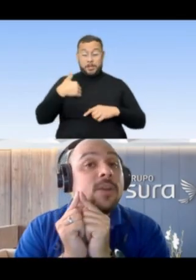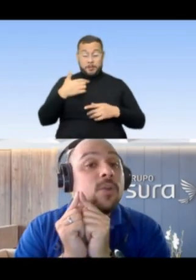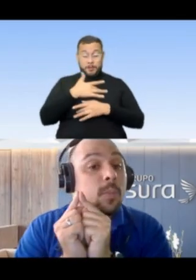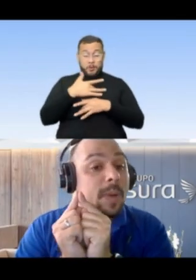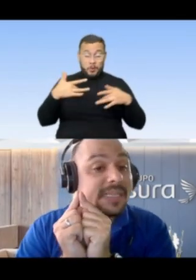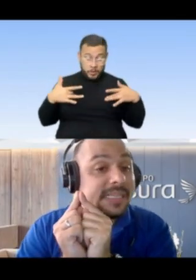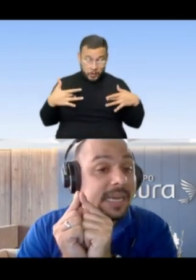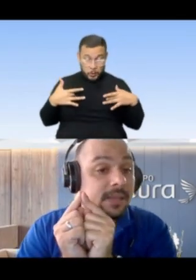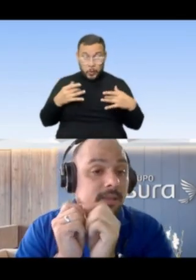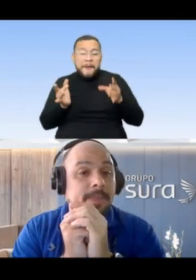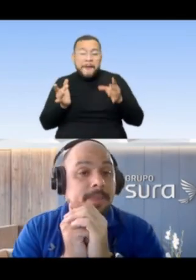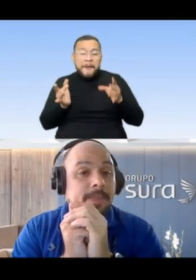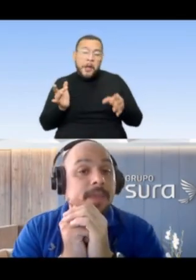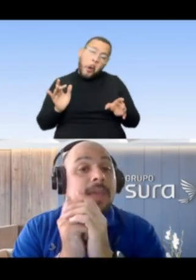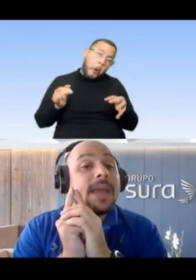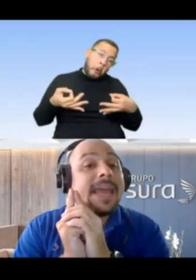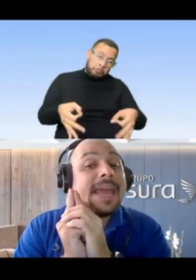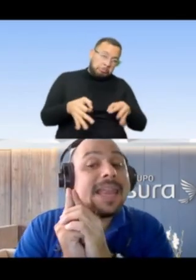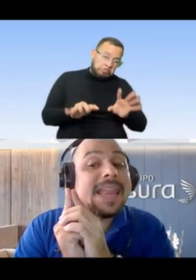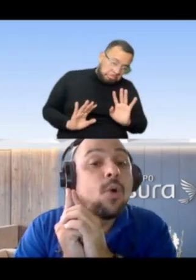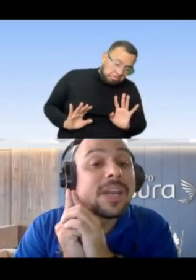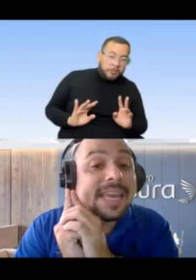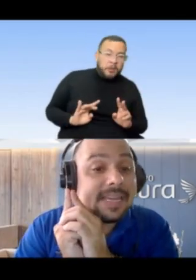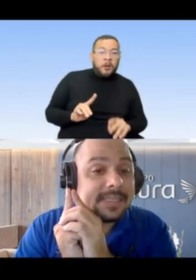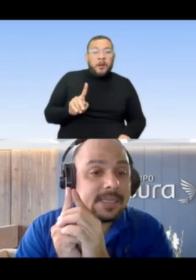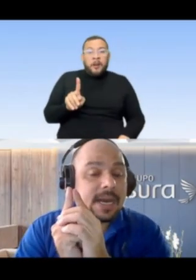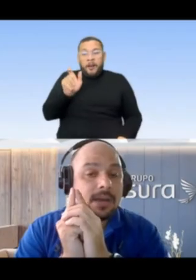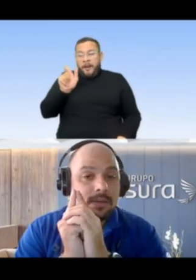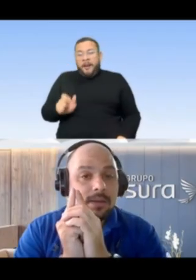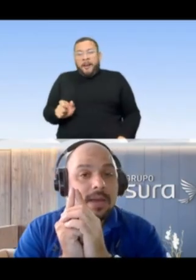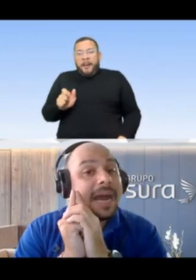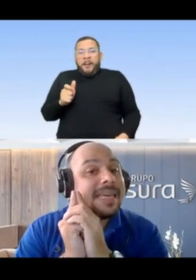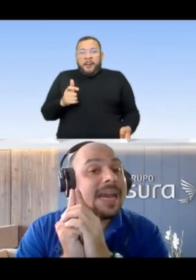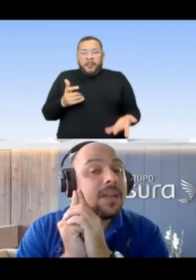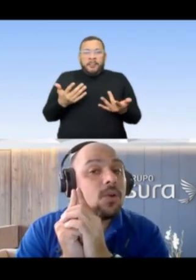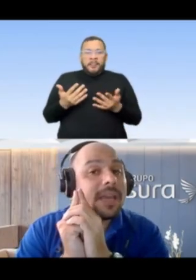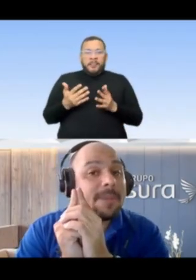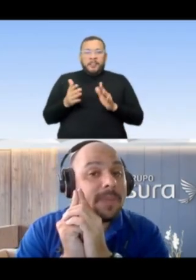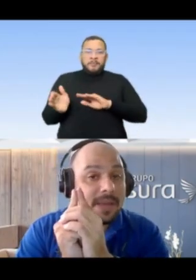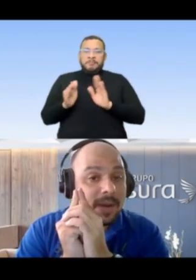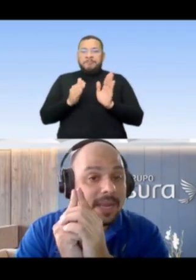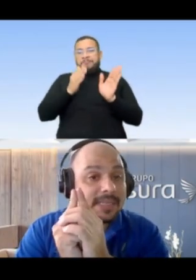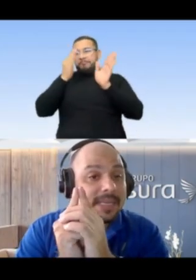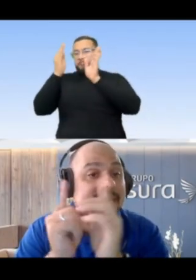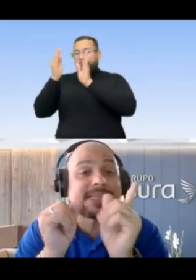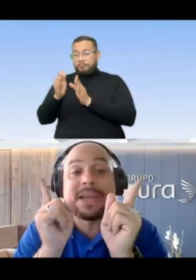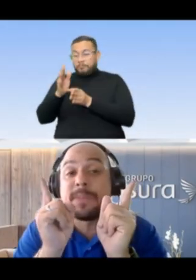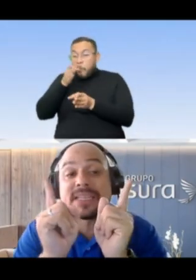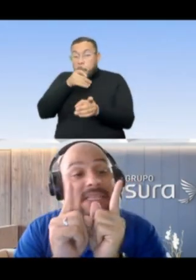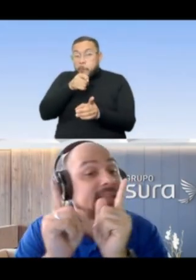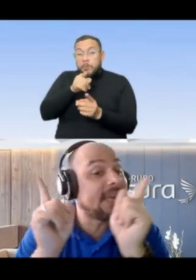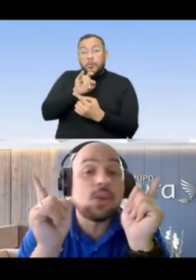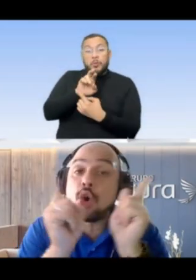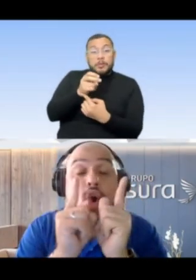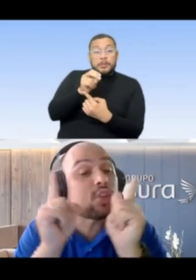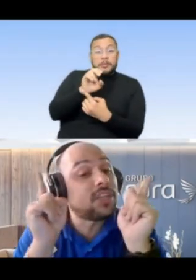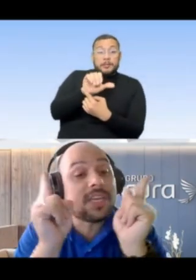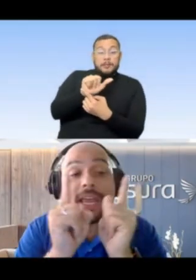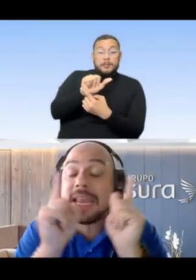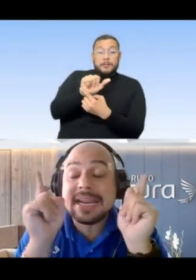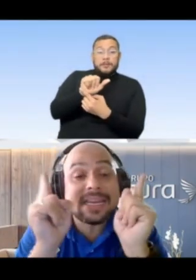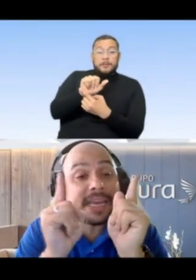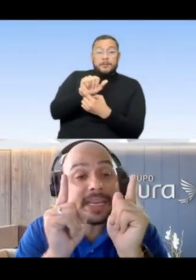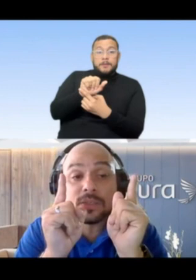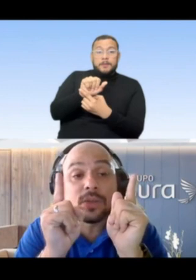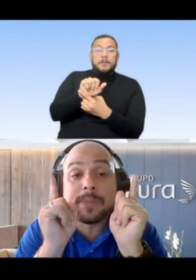de salud de un paciente. En la urgencia hay algo que prevalece y es que el paciente